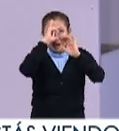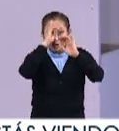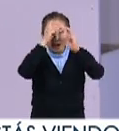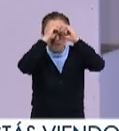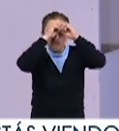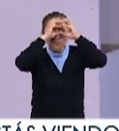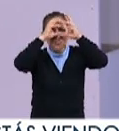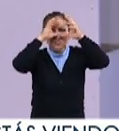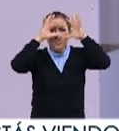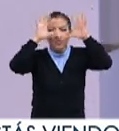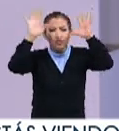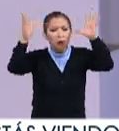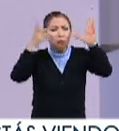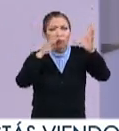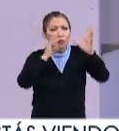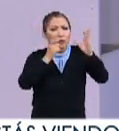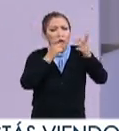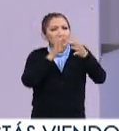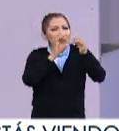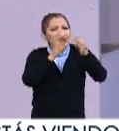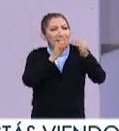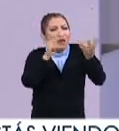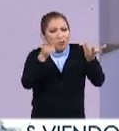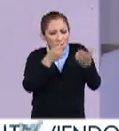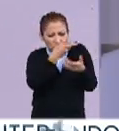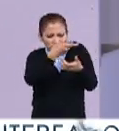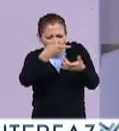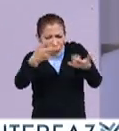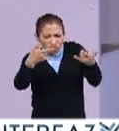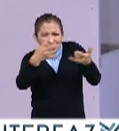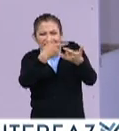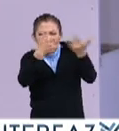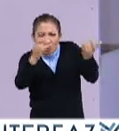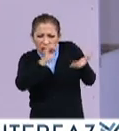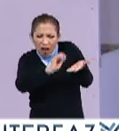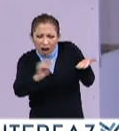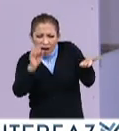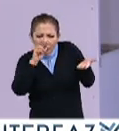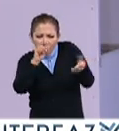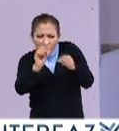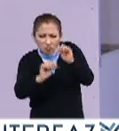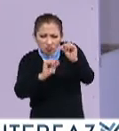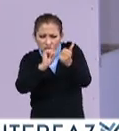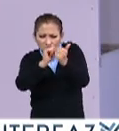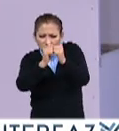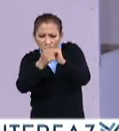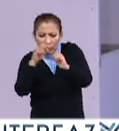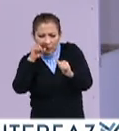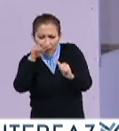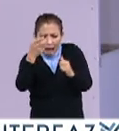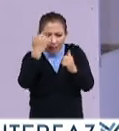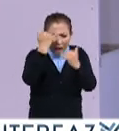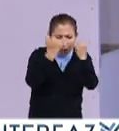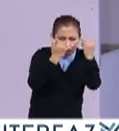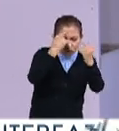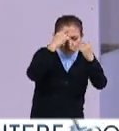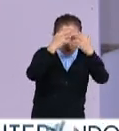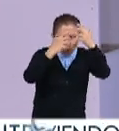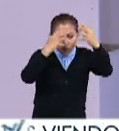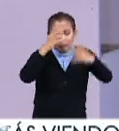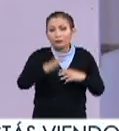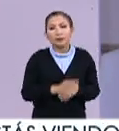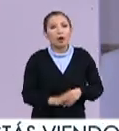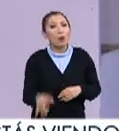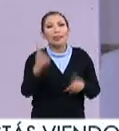que son indescriptibles porque la prosa las va construyendo, impulsando y picando la imaginación del lector.